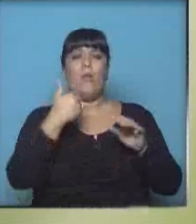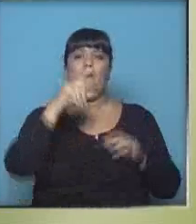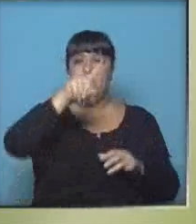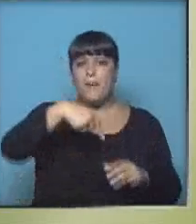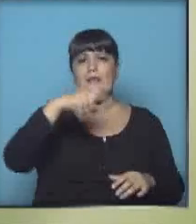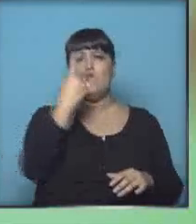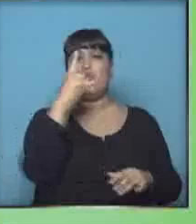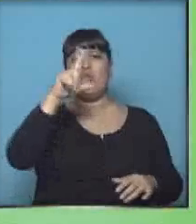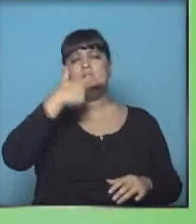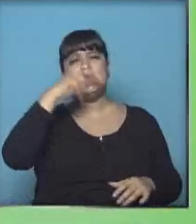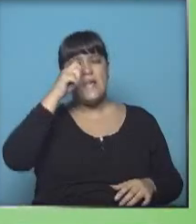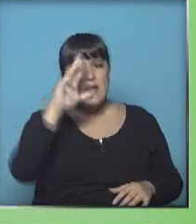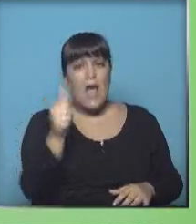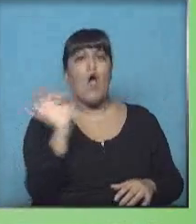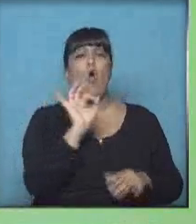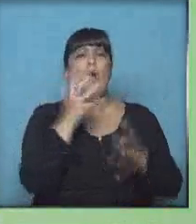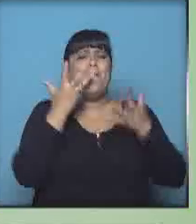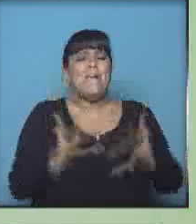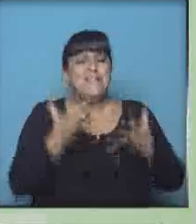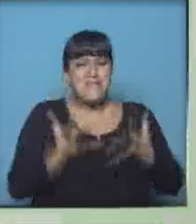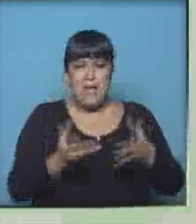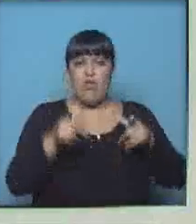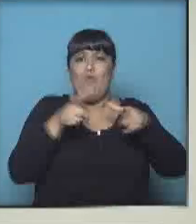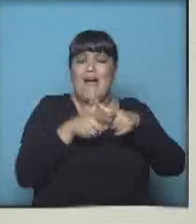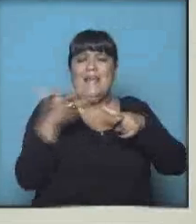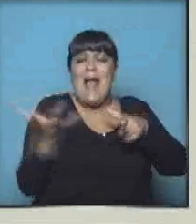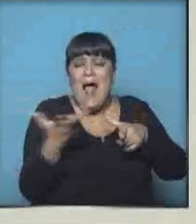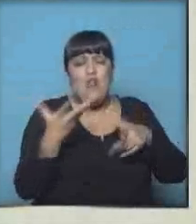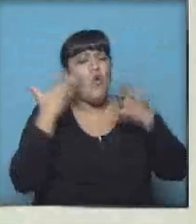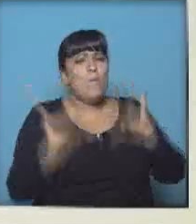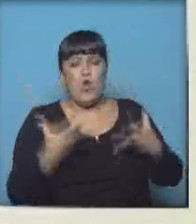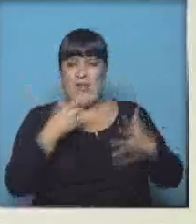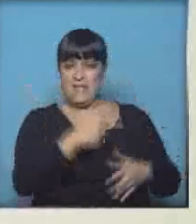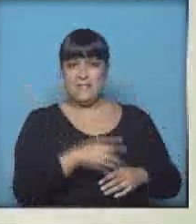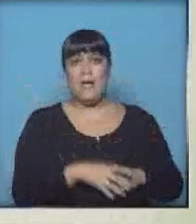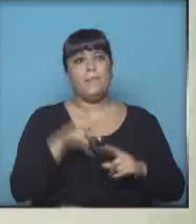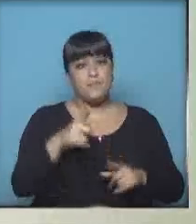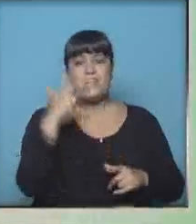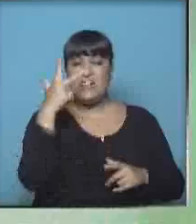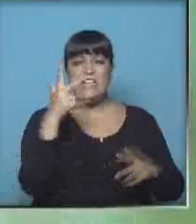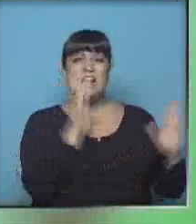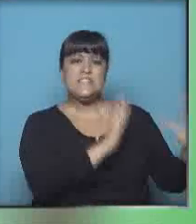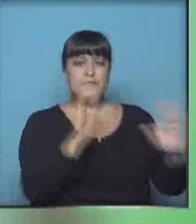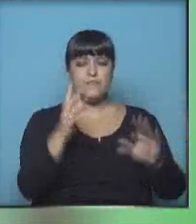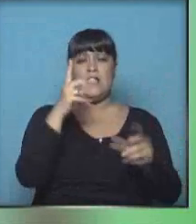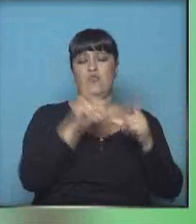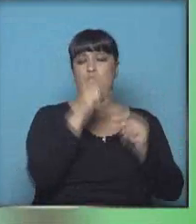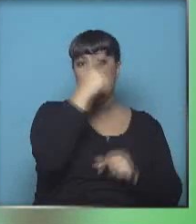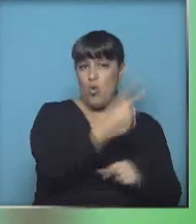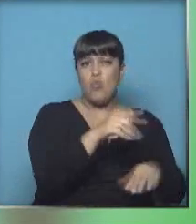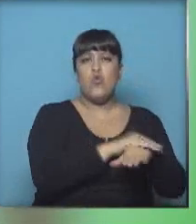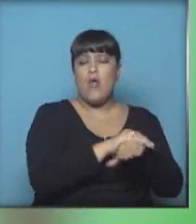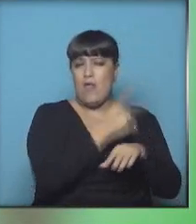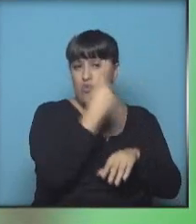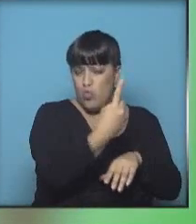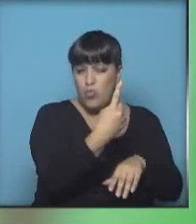es una sensación de peso, hay algo en la vagina claro, que me está molestando. Por supuesto. Tienen tres grados, digamos, grado uno es cuando uno le hace hacer